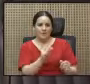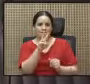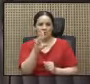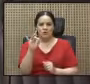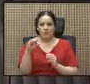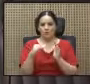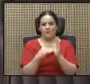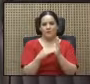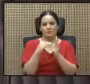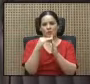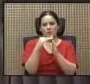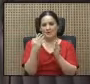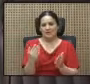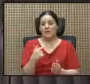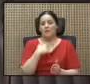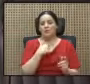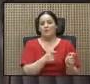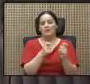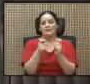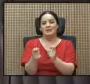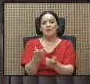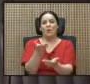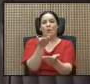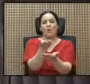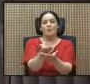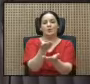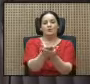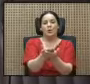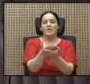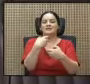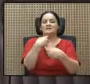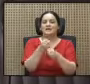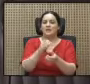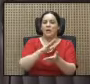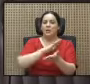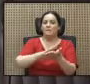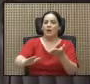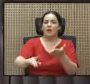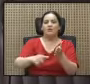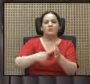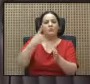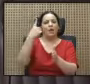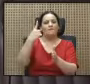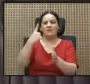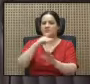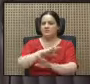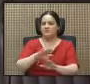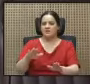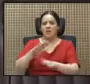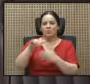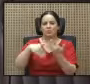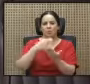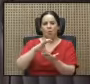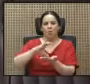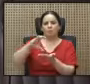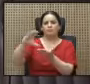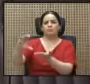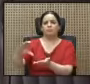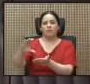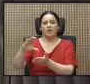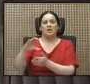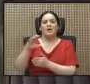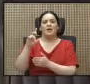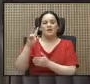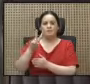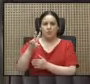moción para que se hiciera el traslado de los recursos en una sola vez, en un único tracto, para garantizar el acceso a